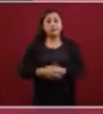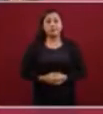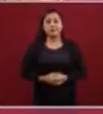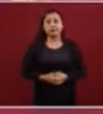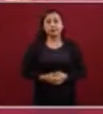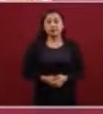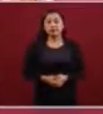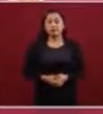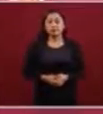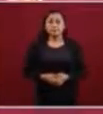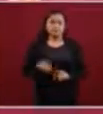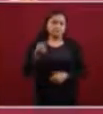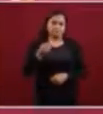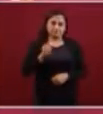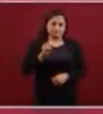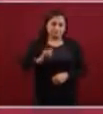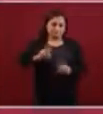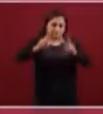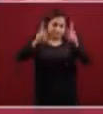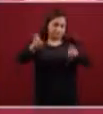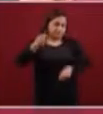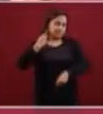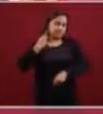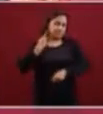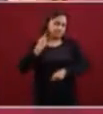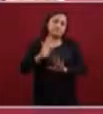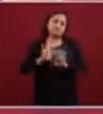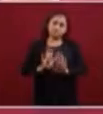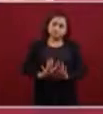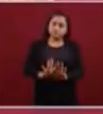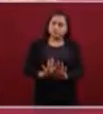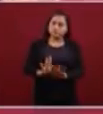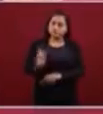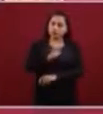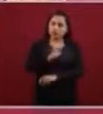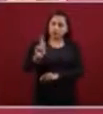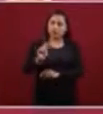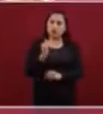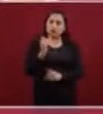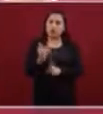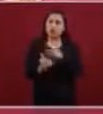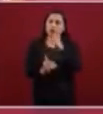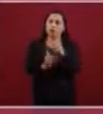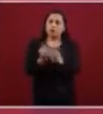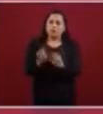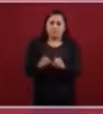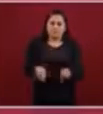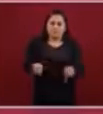como debe ser la política y como tiene que ser el periodismo.